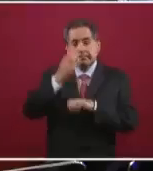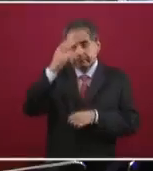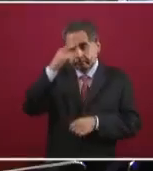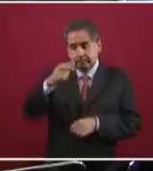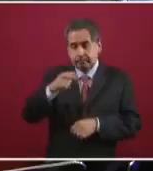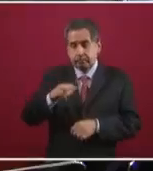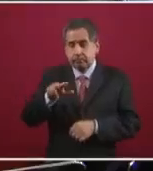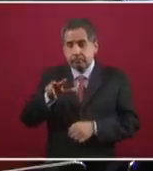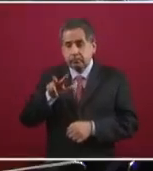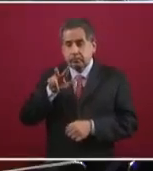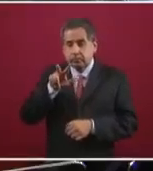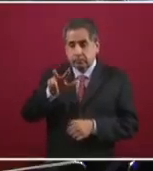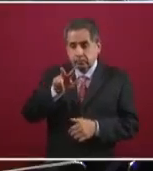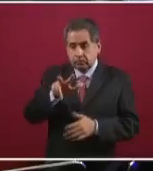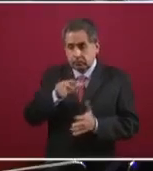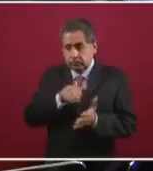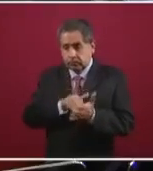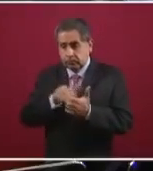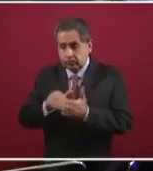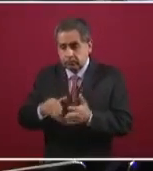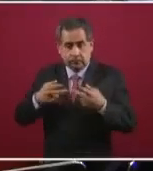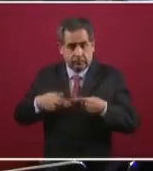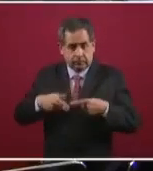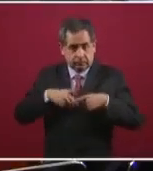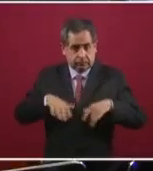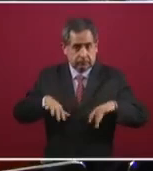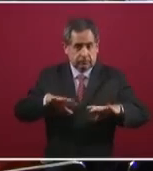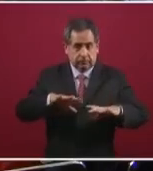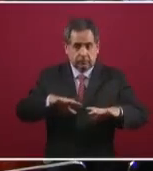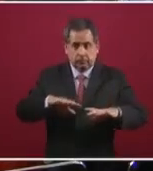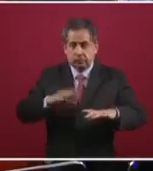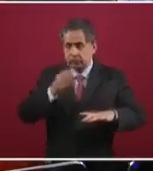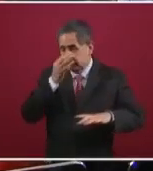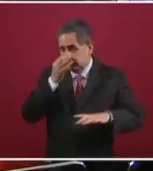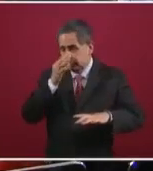tiene 18 millones de habitantes y